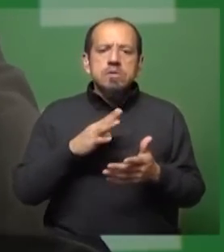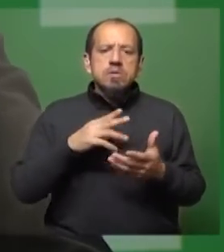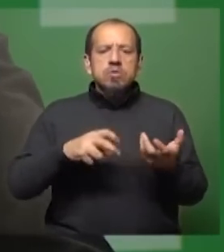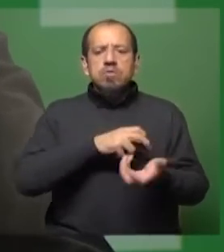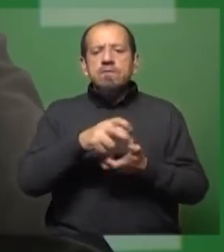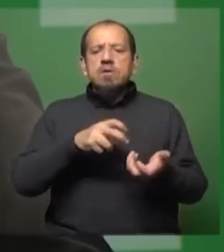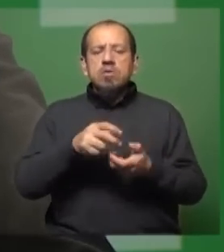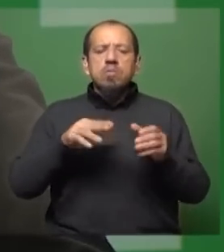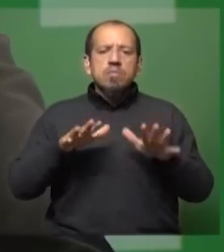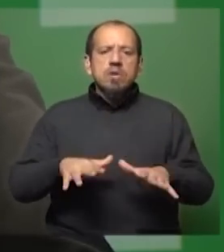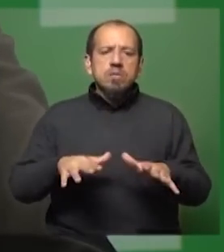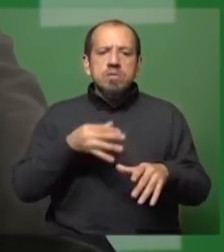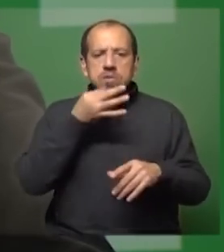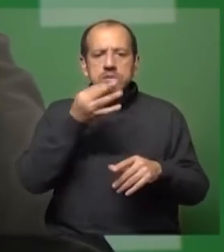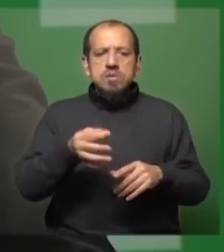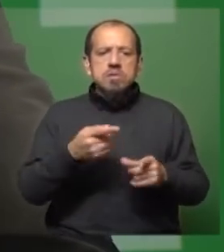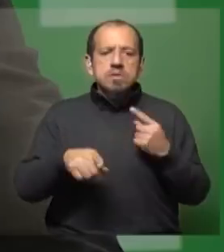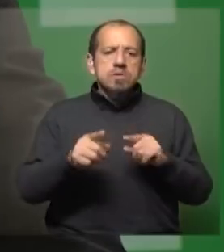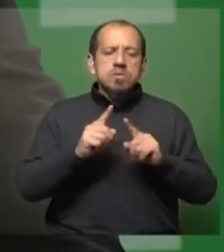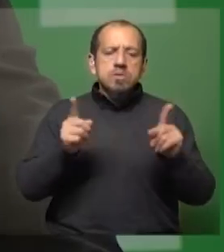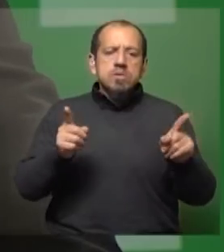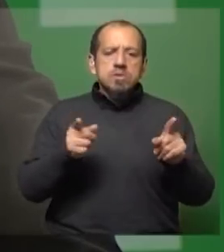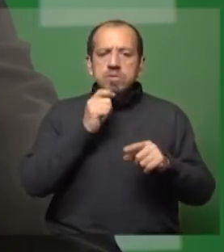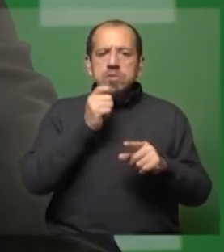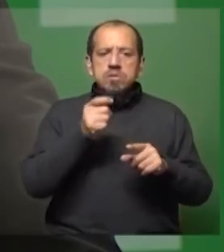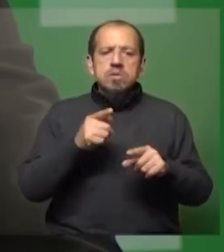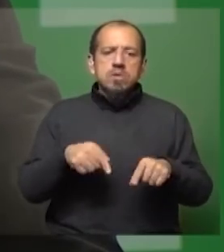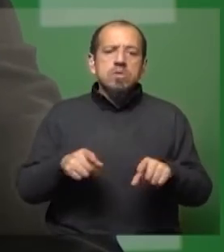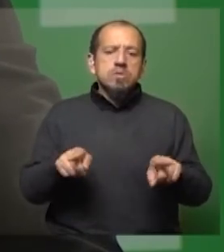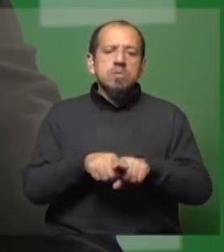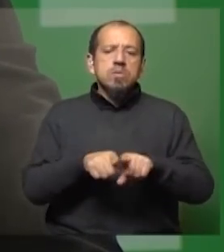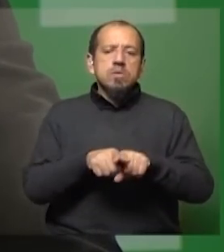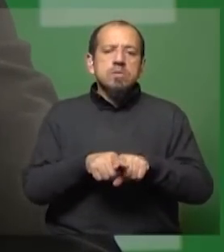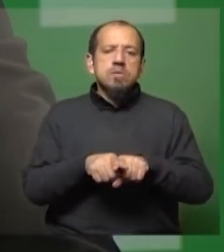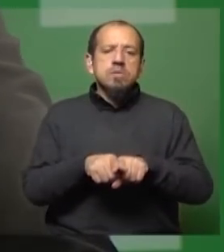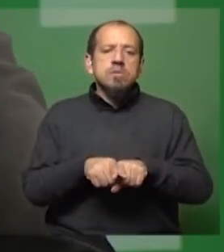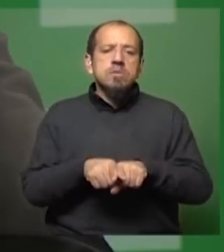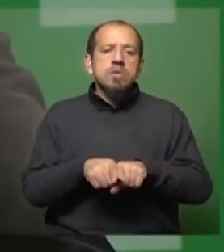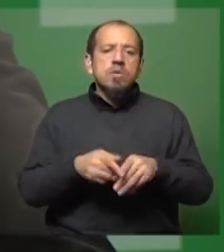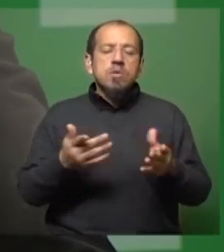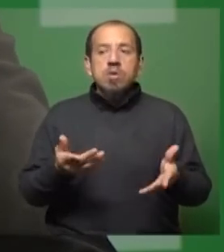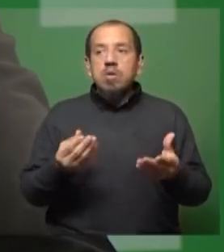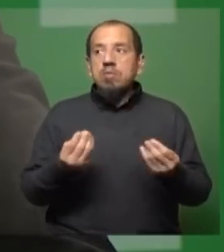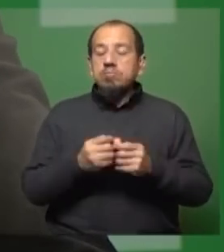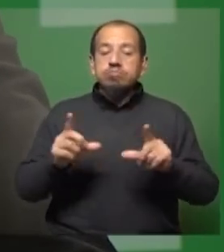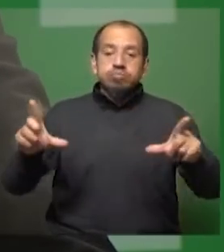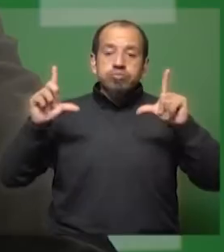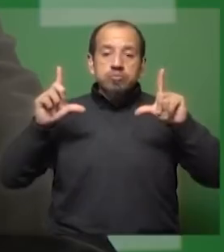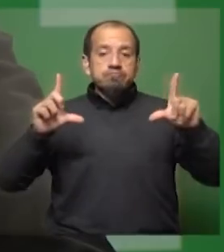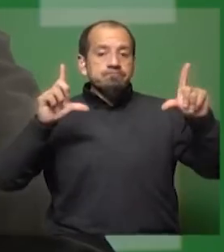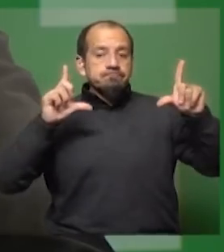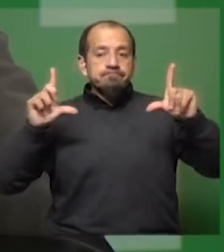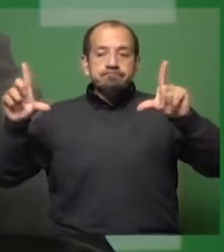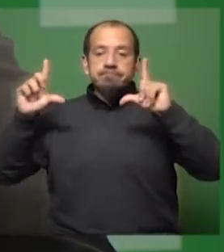de un paro cuando decías algo bueno no de las noticias esto es más o menos igual parece que tiene mucha prensa los temas que